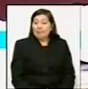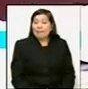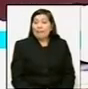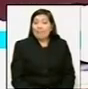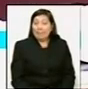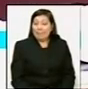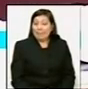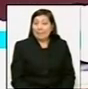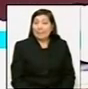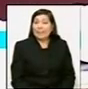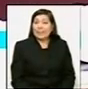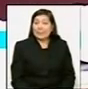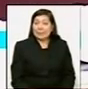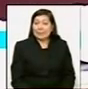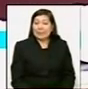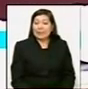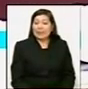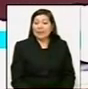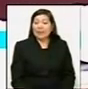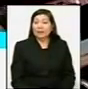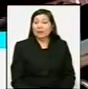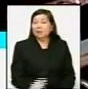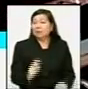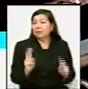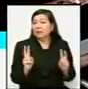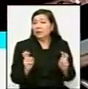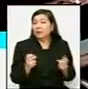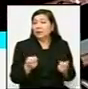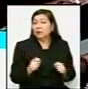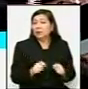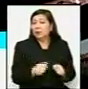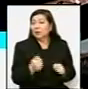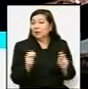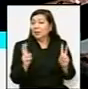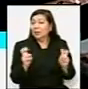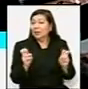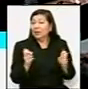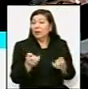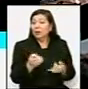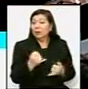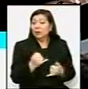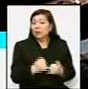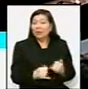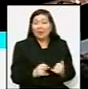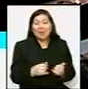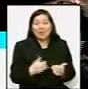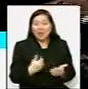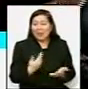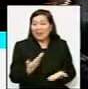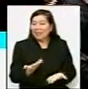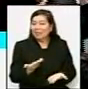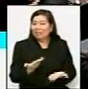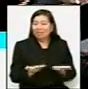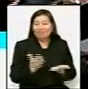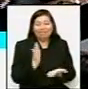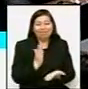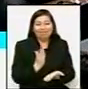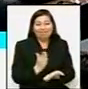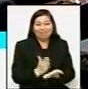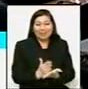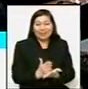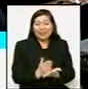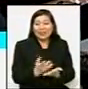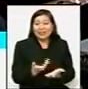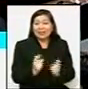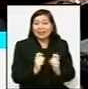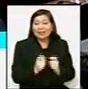Congresista Beteta. Gracias, Presidenta. Un tema es la suspensión y otro tema es la cancelación. No podemos ir drásticamente ya porque